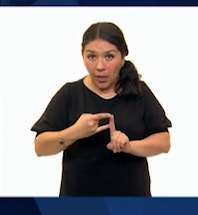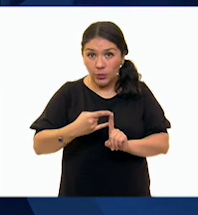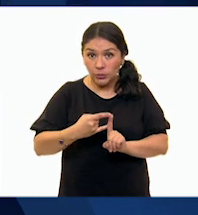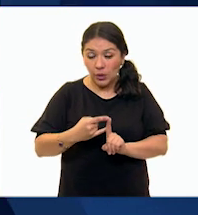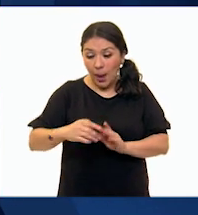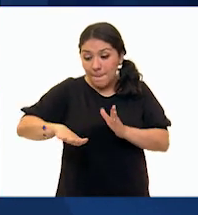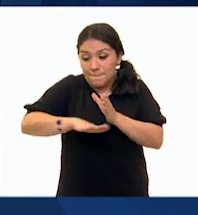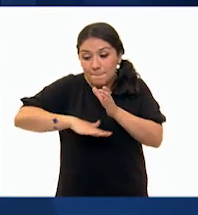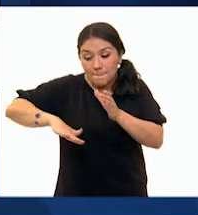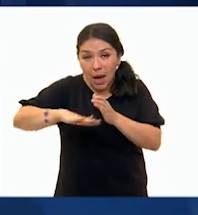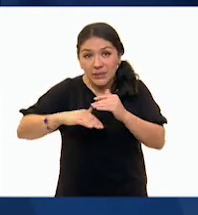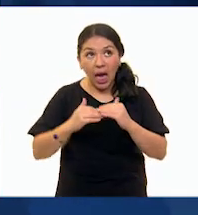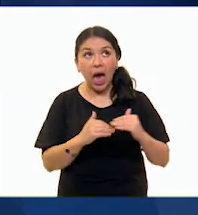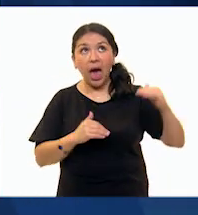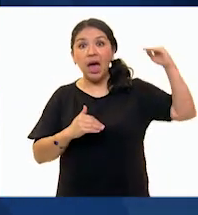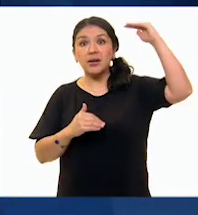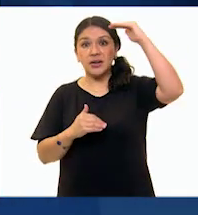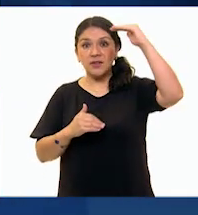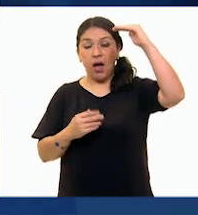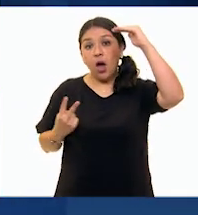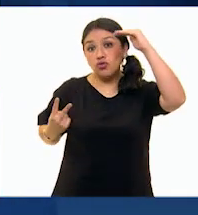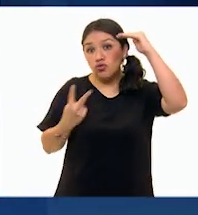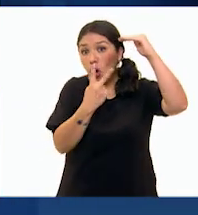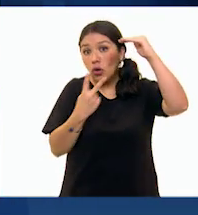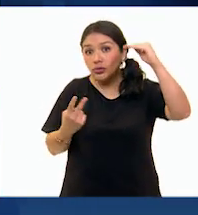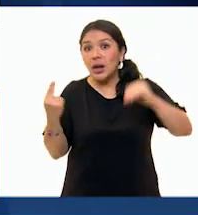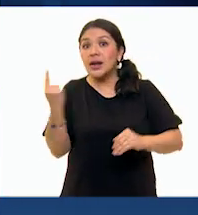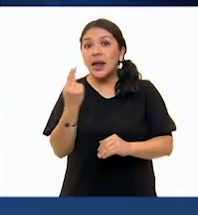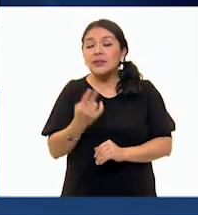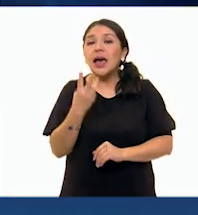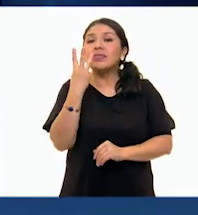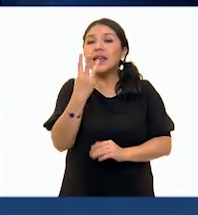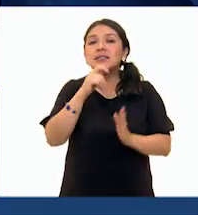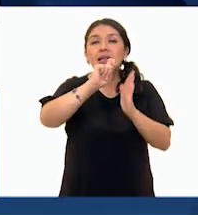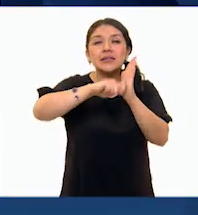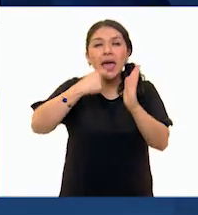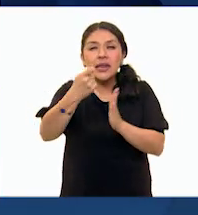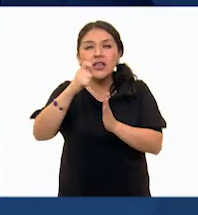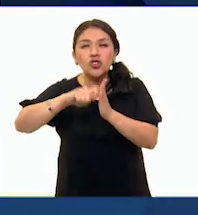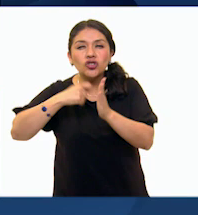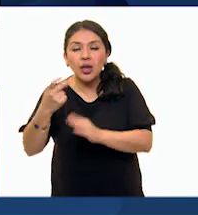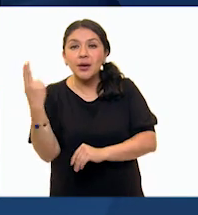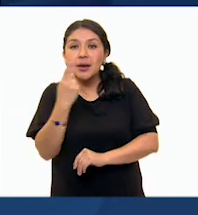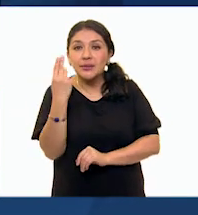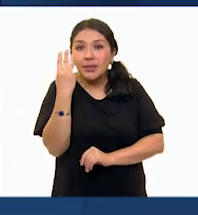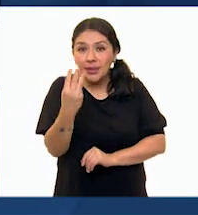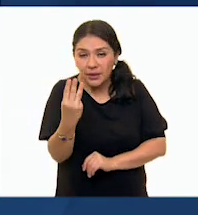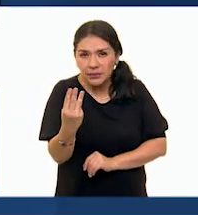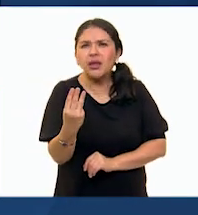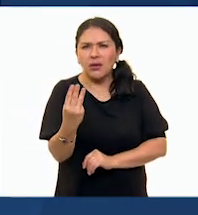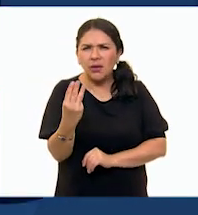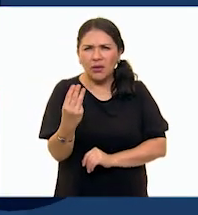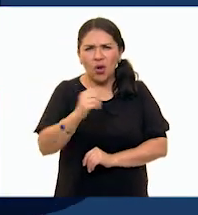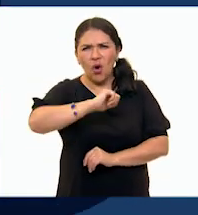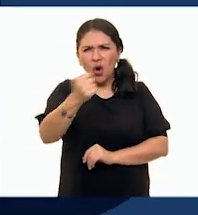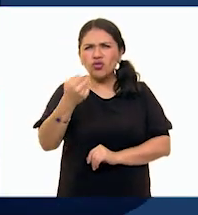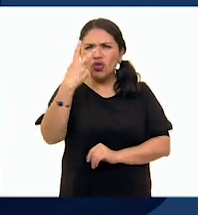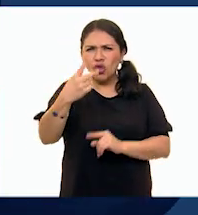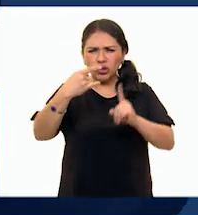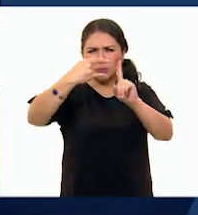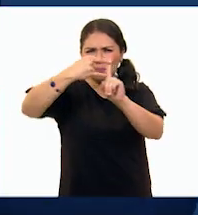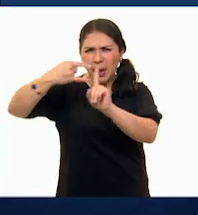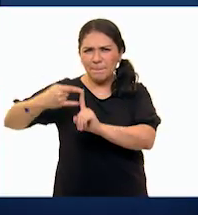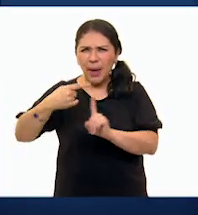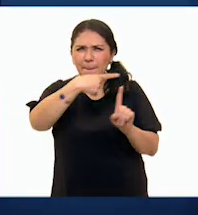base y el de hasta arriba. Estos dos requieren de tres cerillos para formarse, mientras que para formar los dos cuadrados